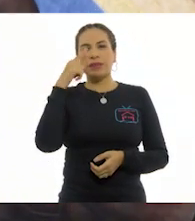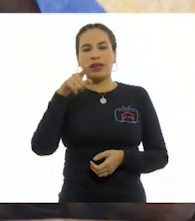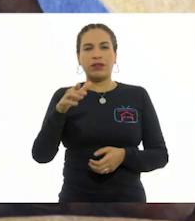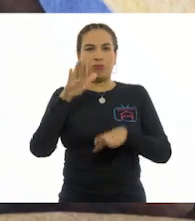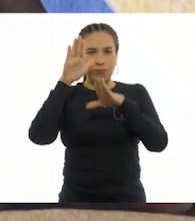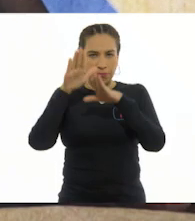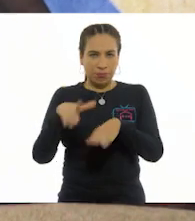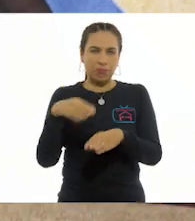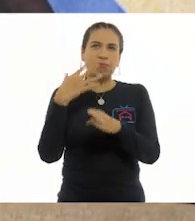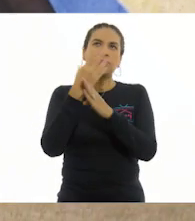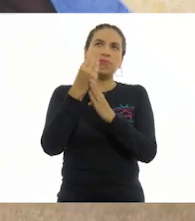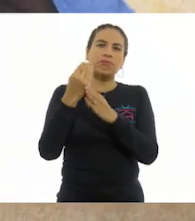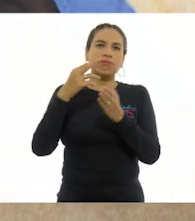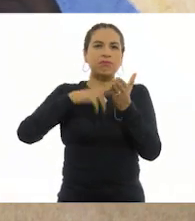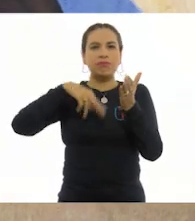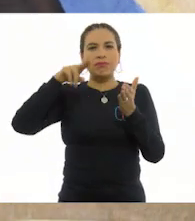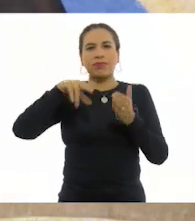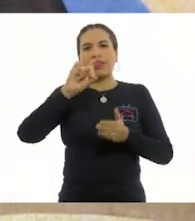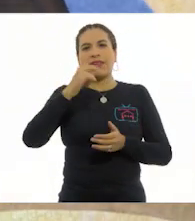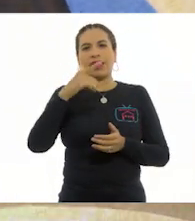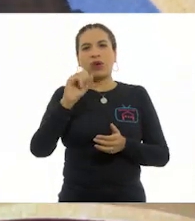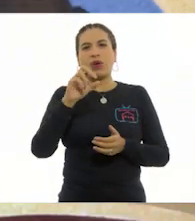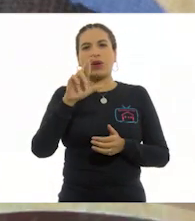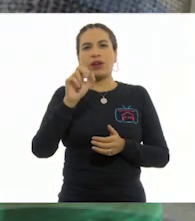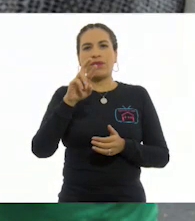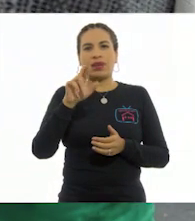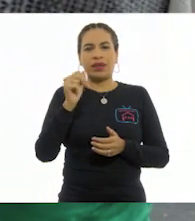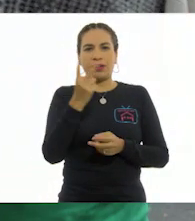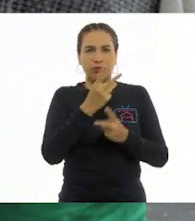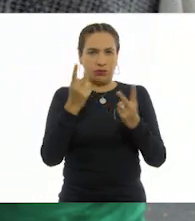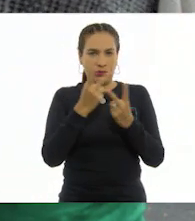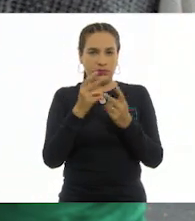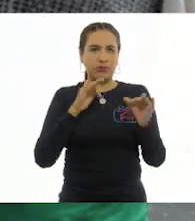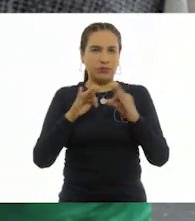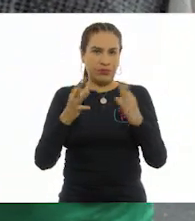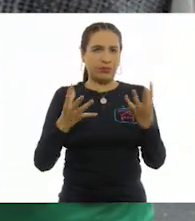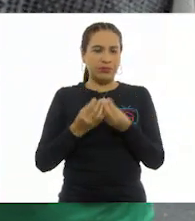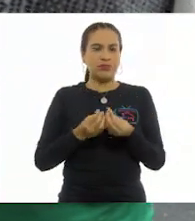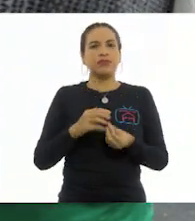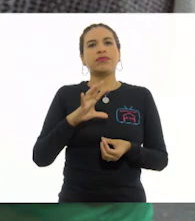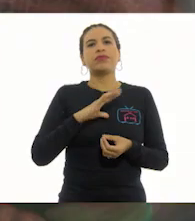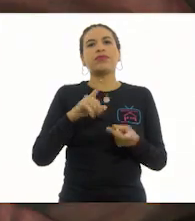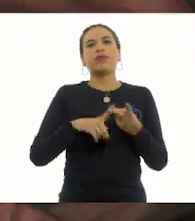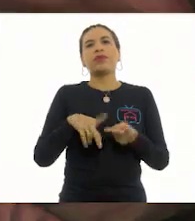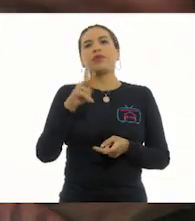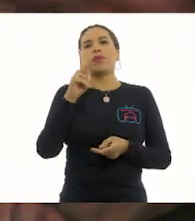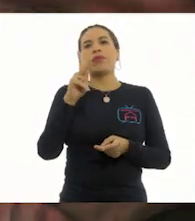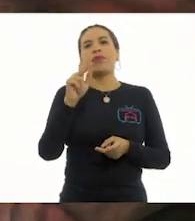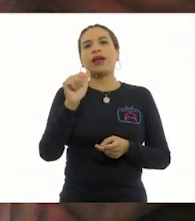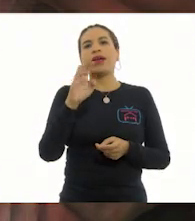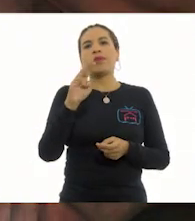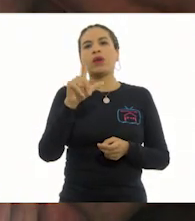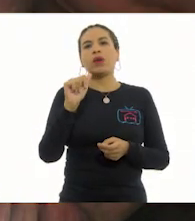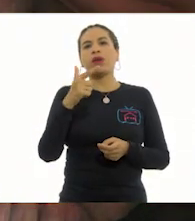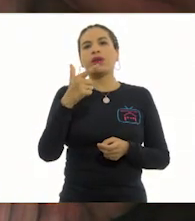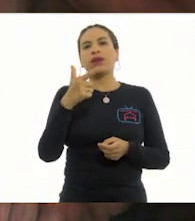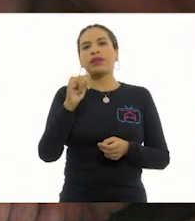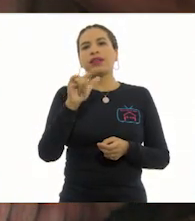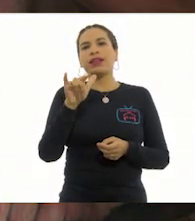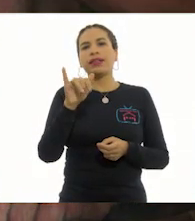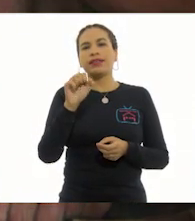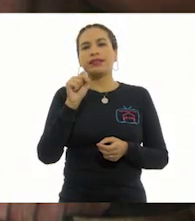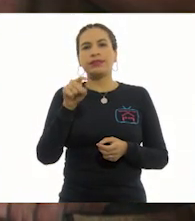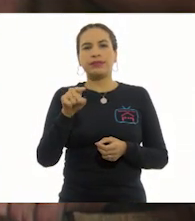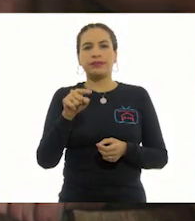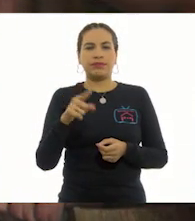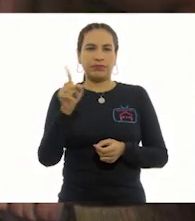estuvo trabajando con el maestro Diego Rivera. Él era tejedor. Se encuentra don Pablo Higgins, que en ese momento era discípulo